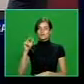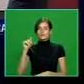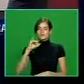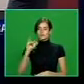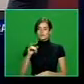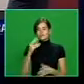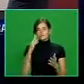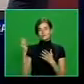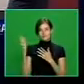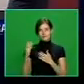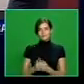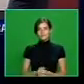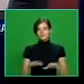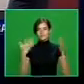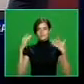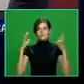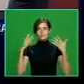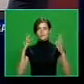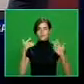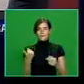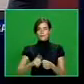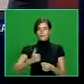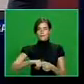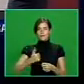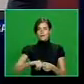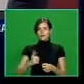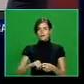mírenlo allí Maracaibo